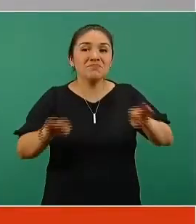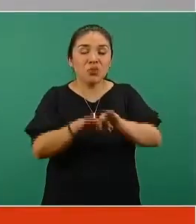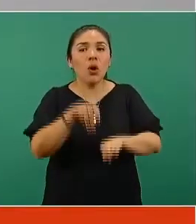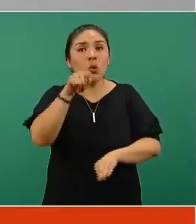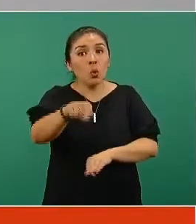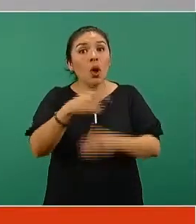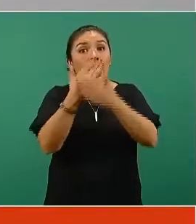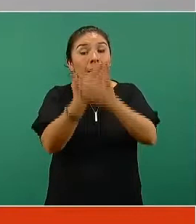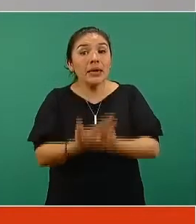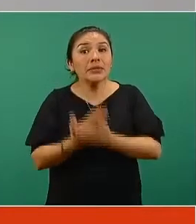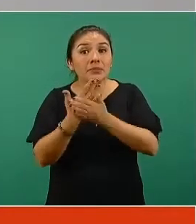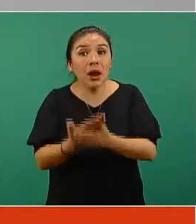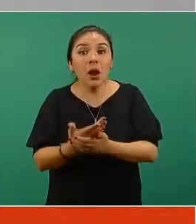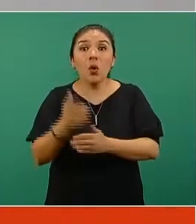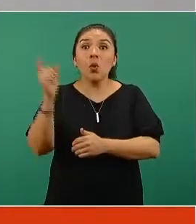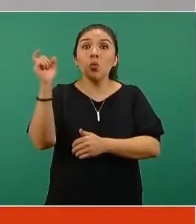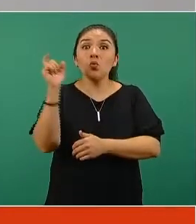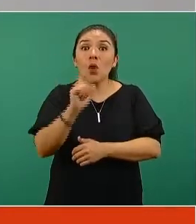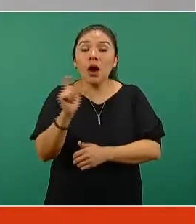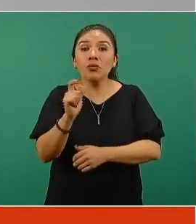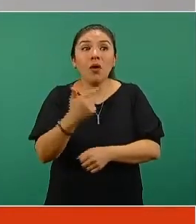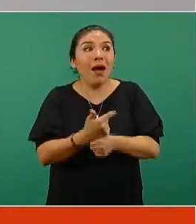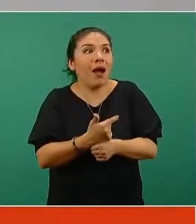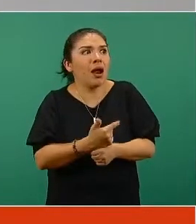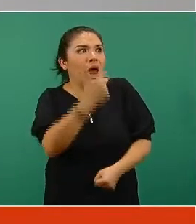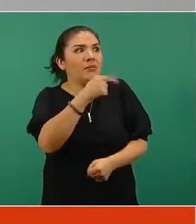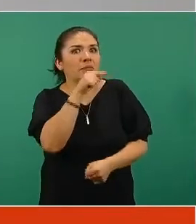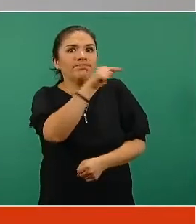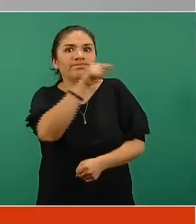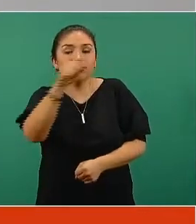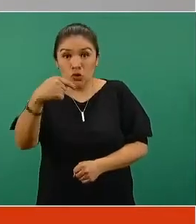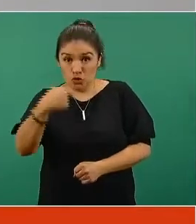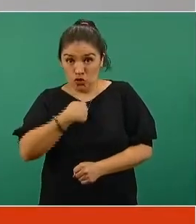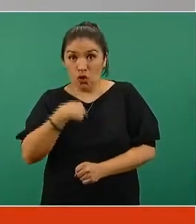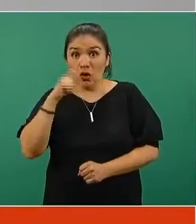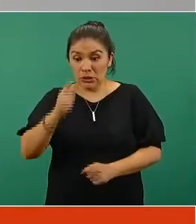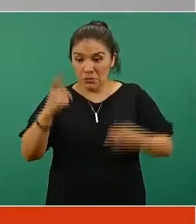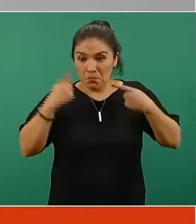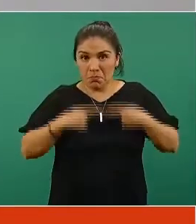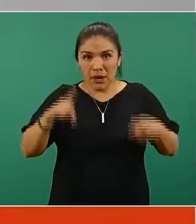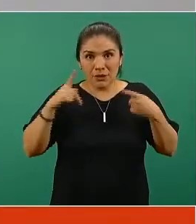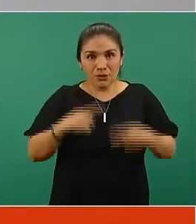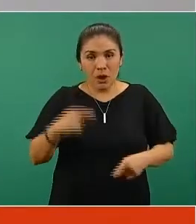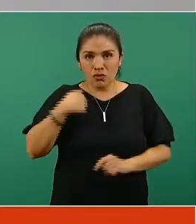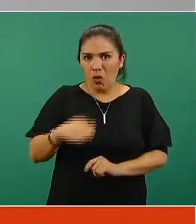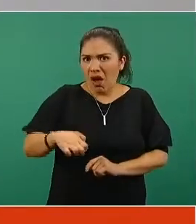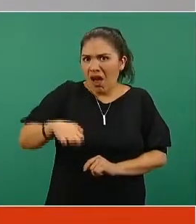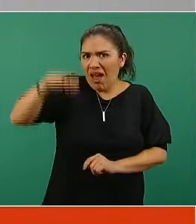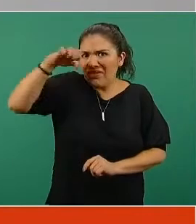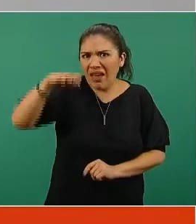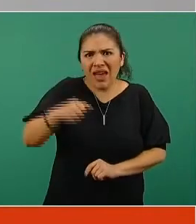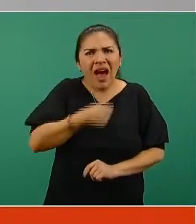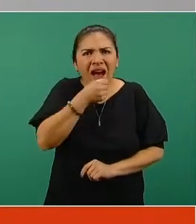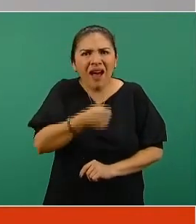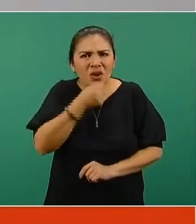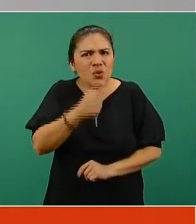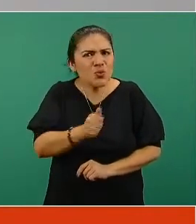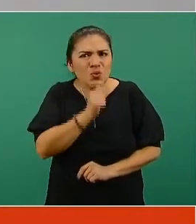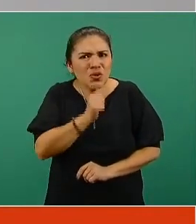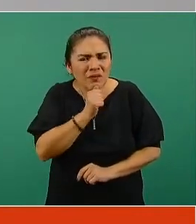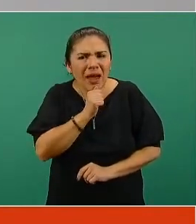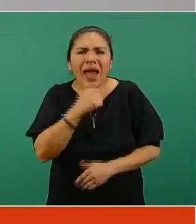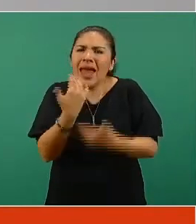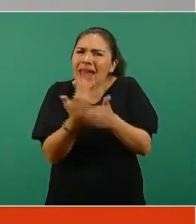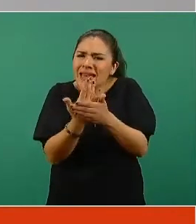tanto en los niveles de riesgo, ¿no? Si somos personas que todavía no somos adultos mayores, va a llegar